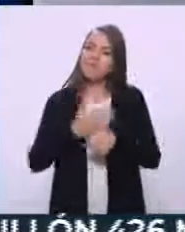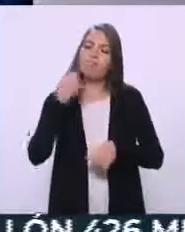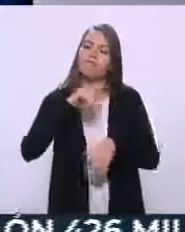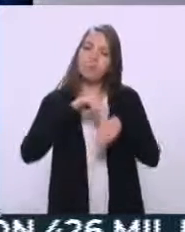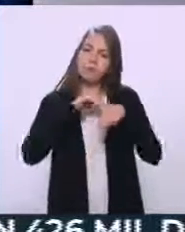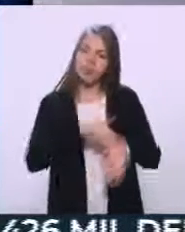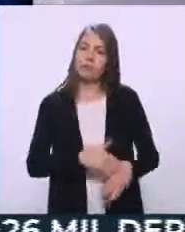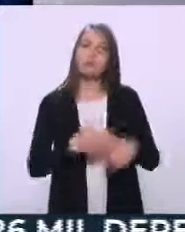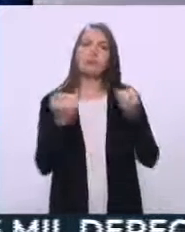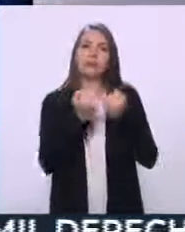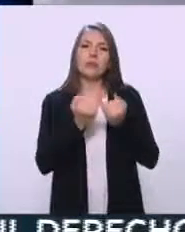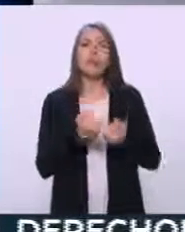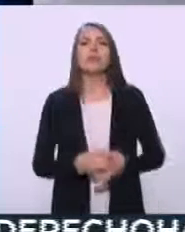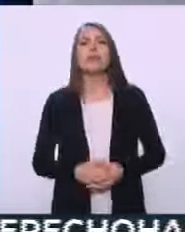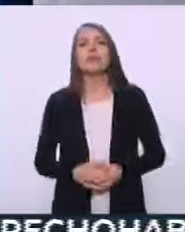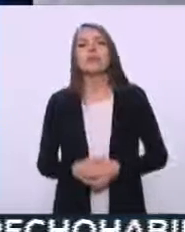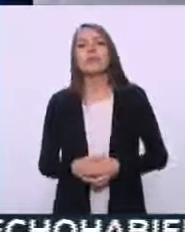medidas también.